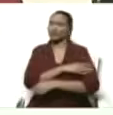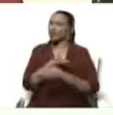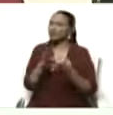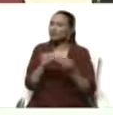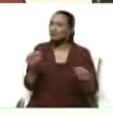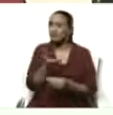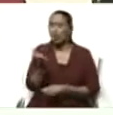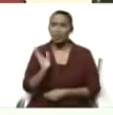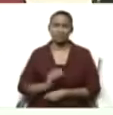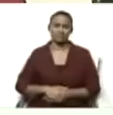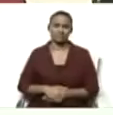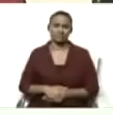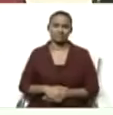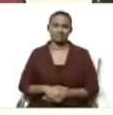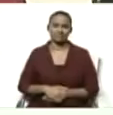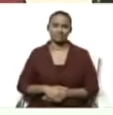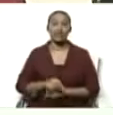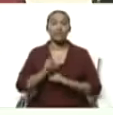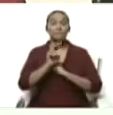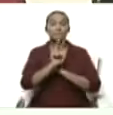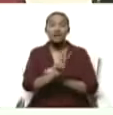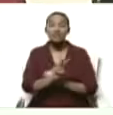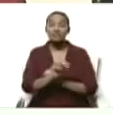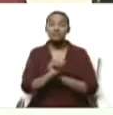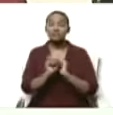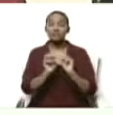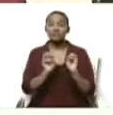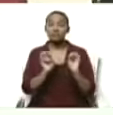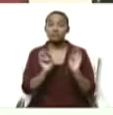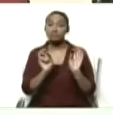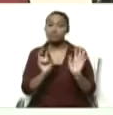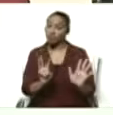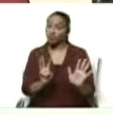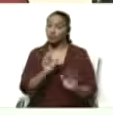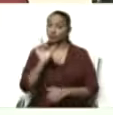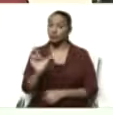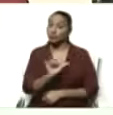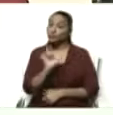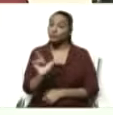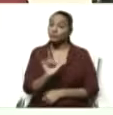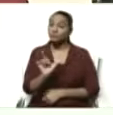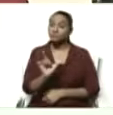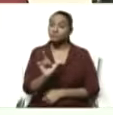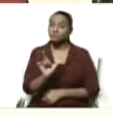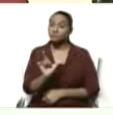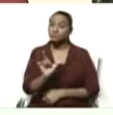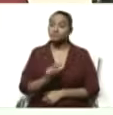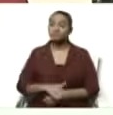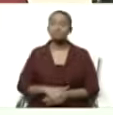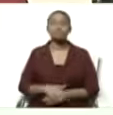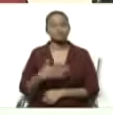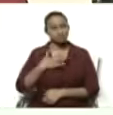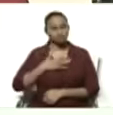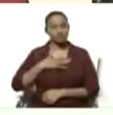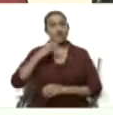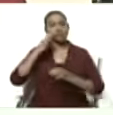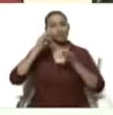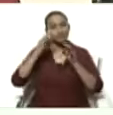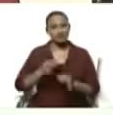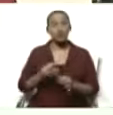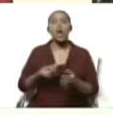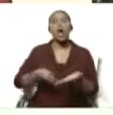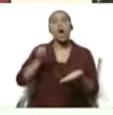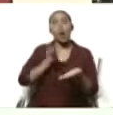todas el 28 de de Julio estamos seguros que esa película La